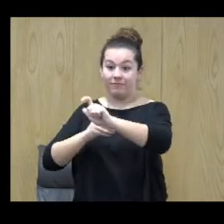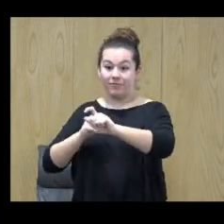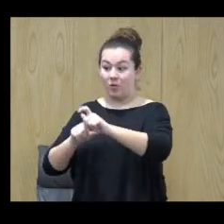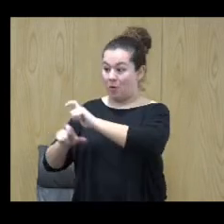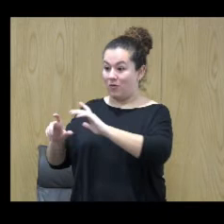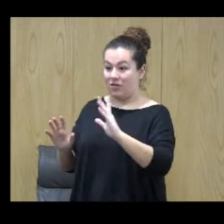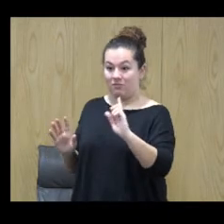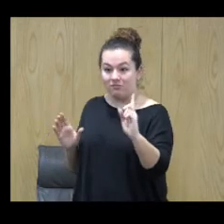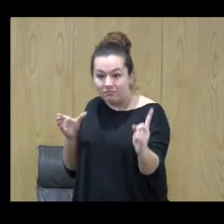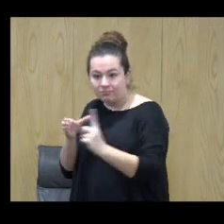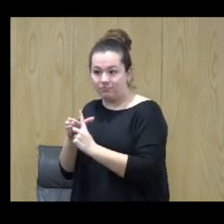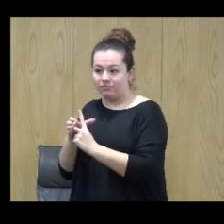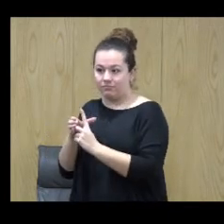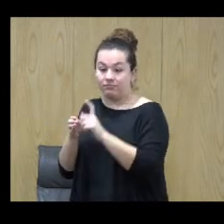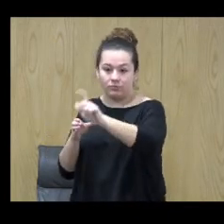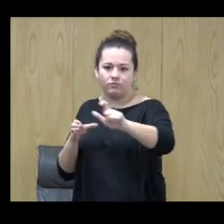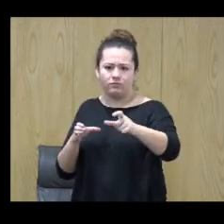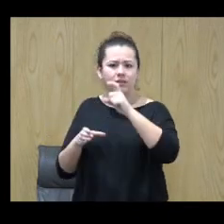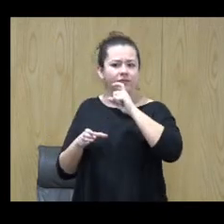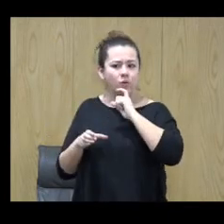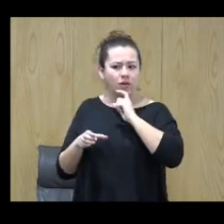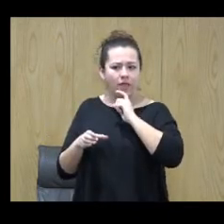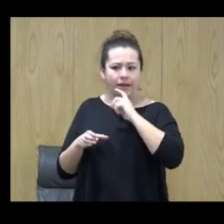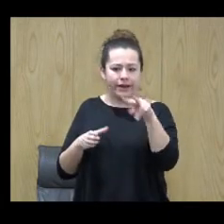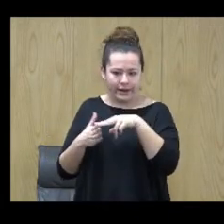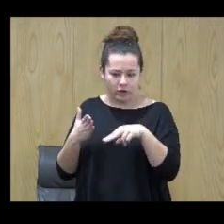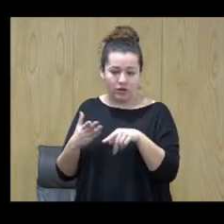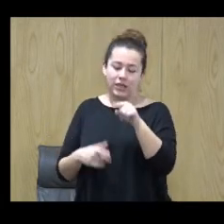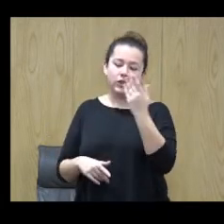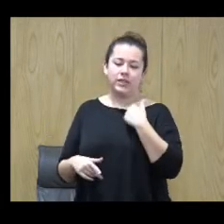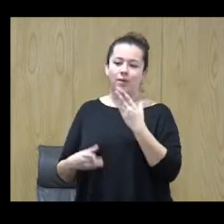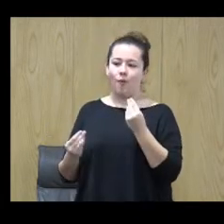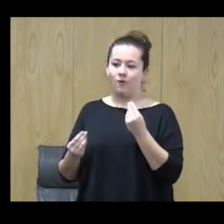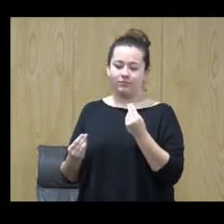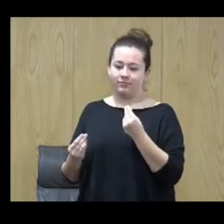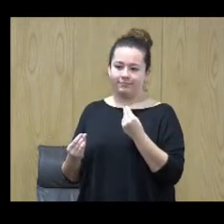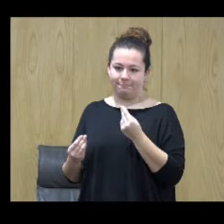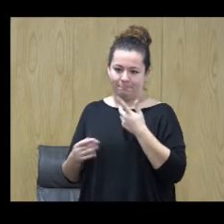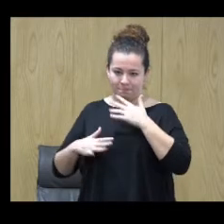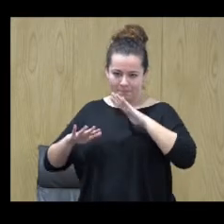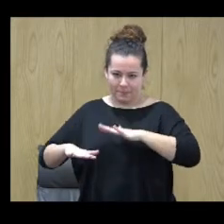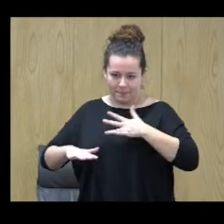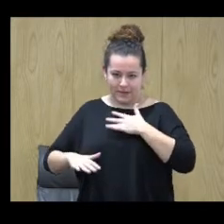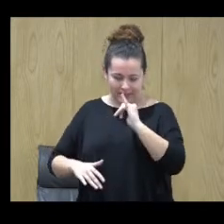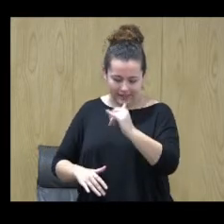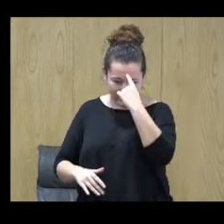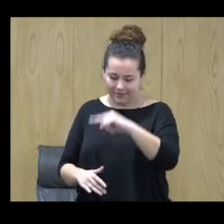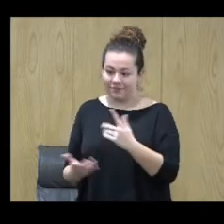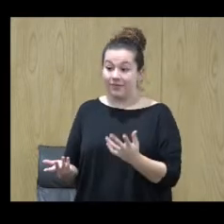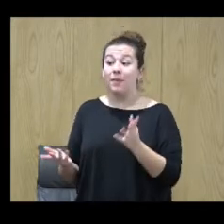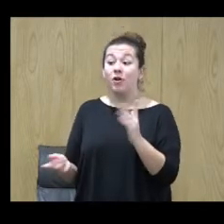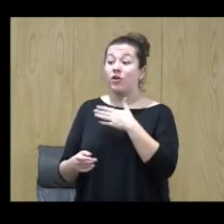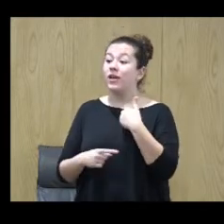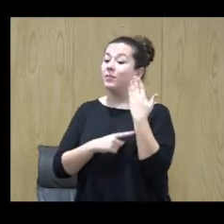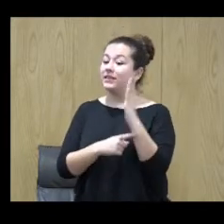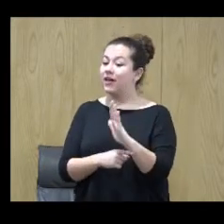dificultades lectoras. Esto ya lo tenemos muy, muy presente, ¿no? Pero lo que quiero presentaros aquí